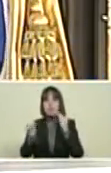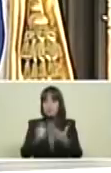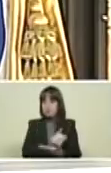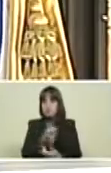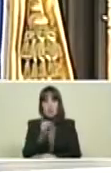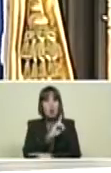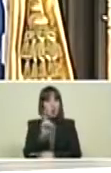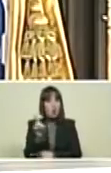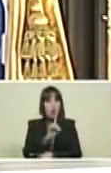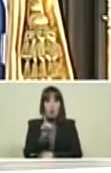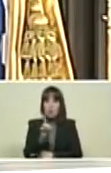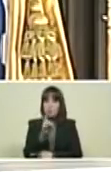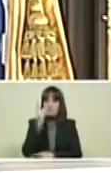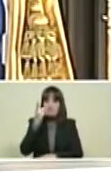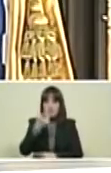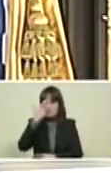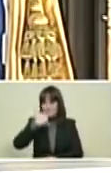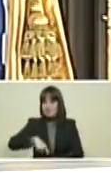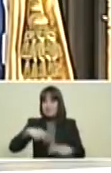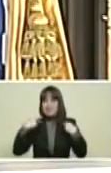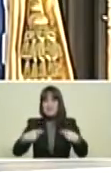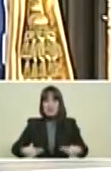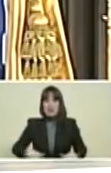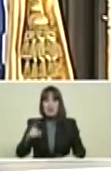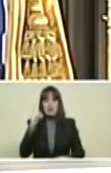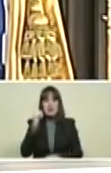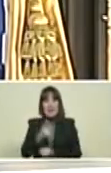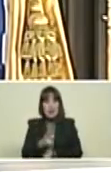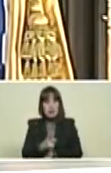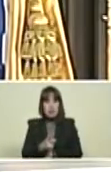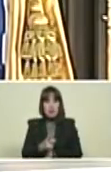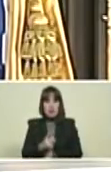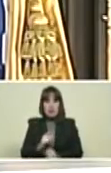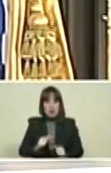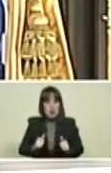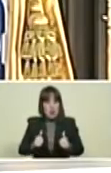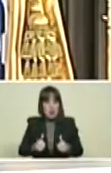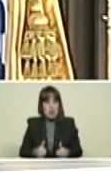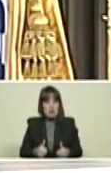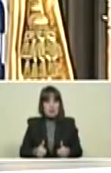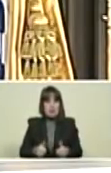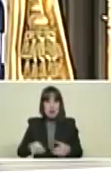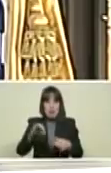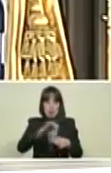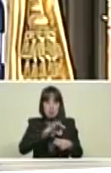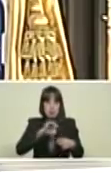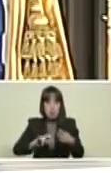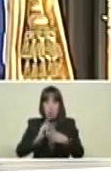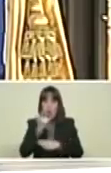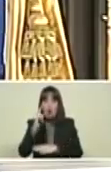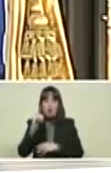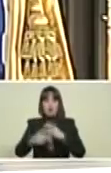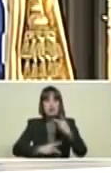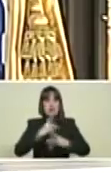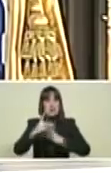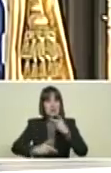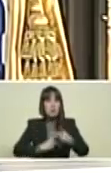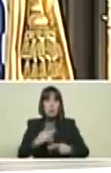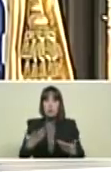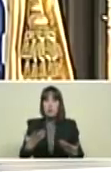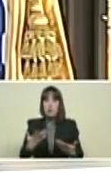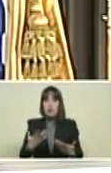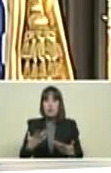ser humano en esencia, desde que existe el ser humano sobre la tierra, fue un ser productivo. Es